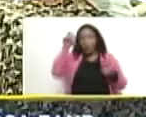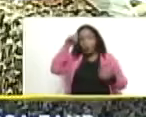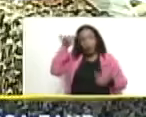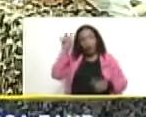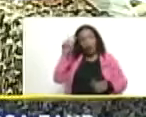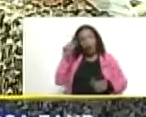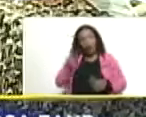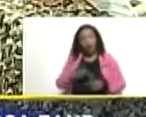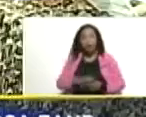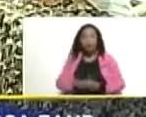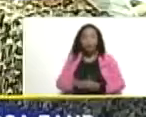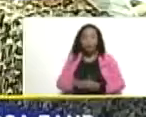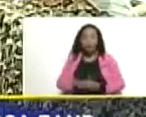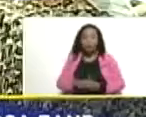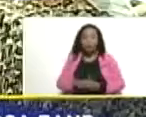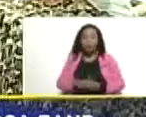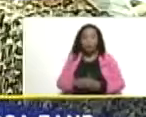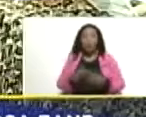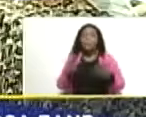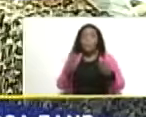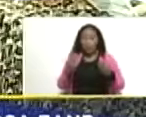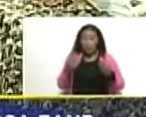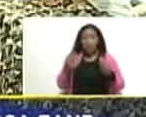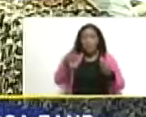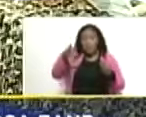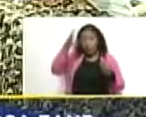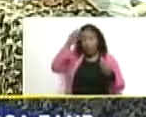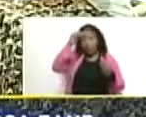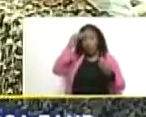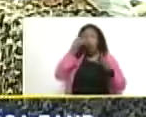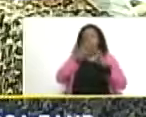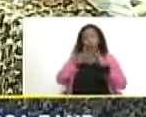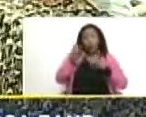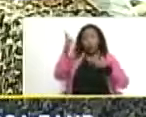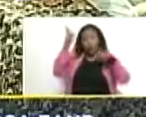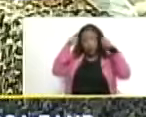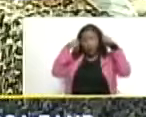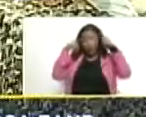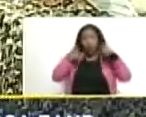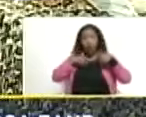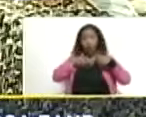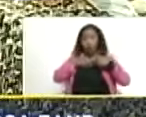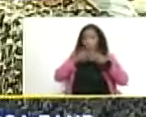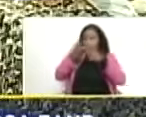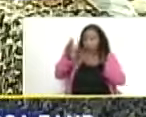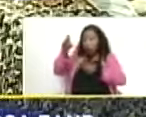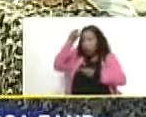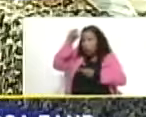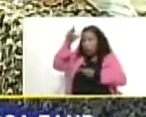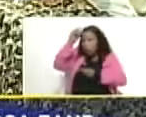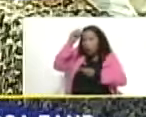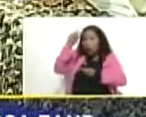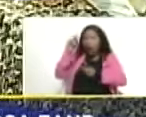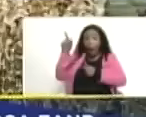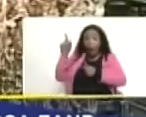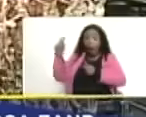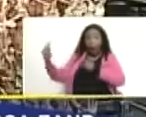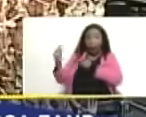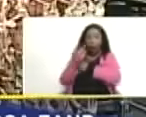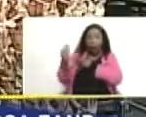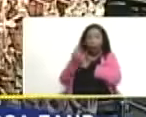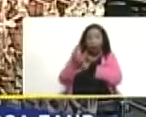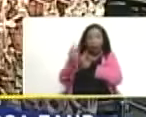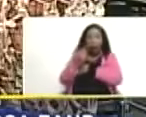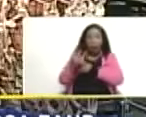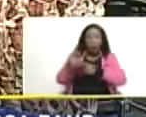Venezuela. Bastante aprendimos de él, fuimos sus alumnos. Cuántas correcciones nos hizo a nuestra conducta,